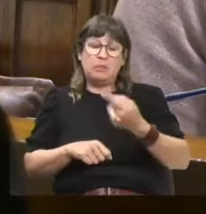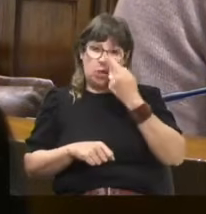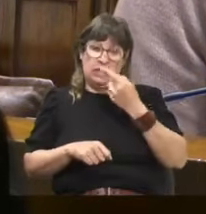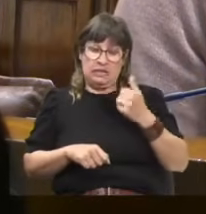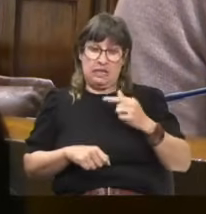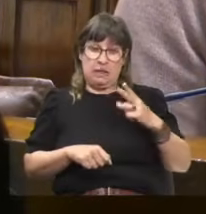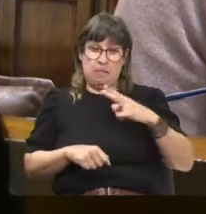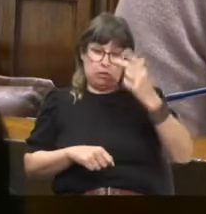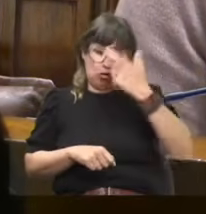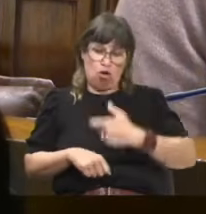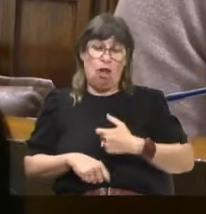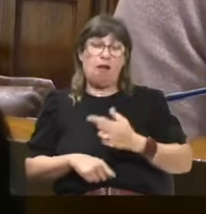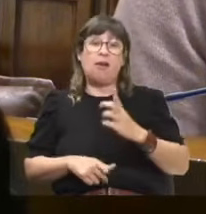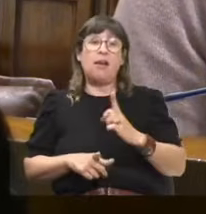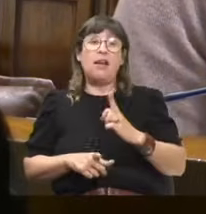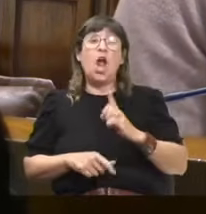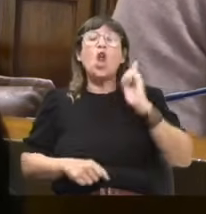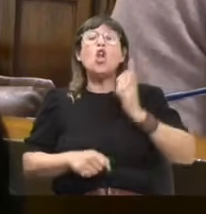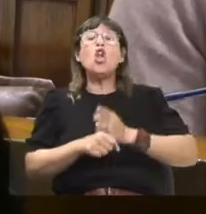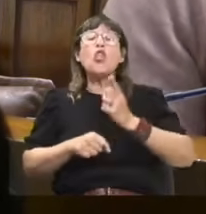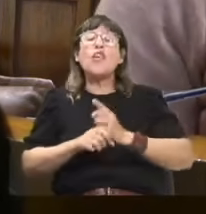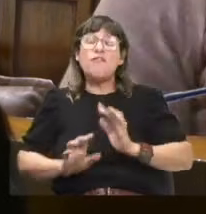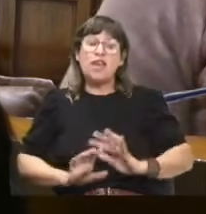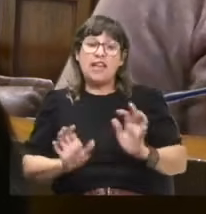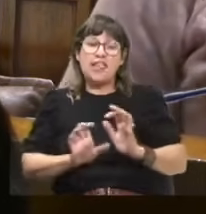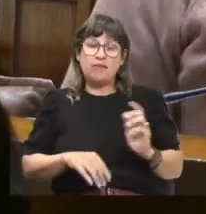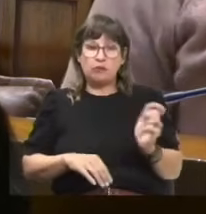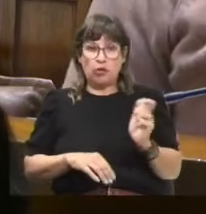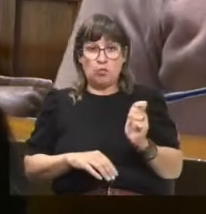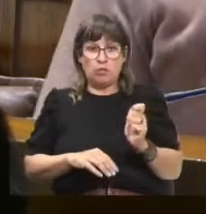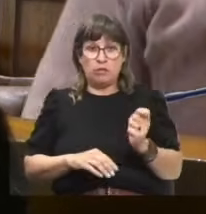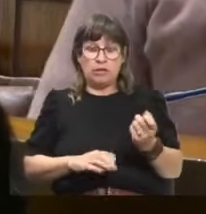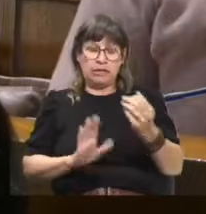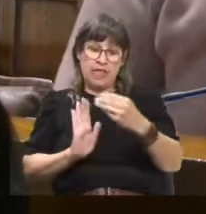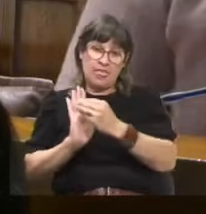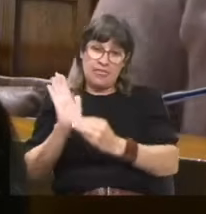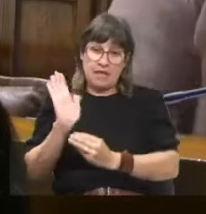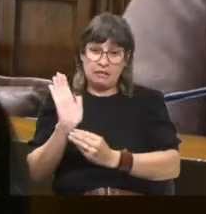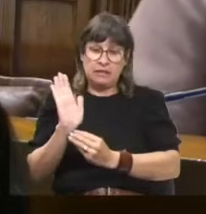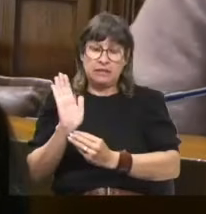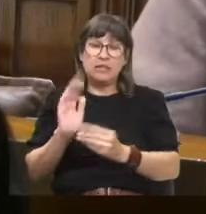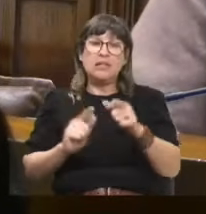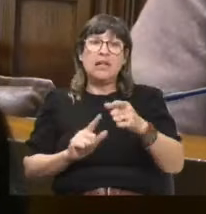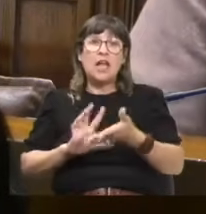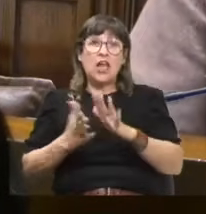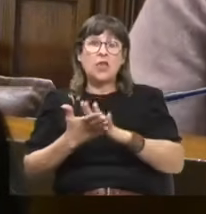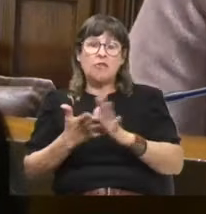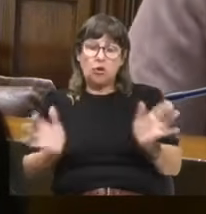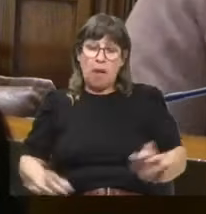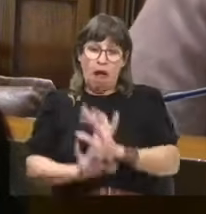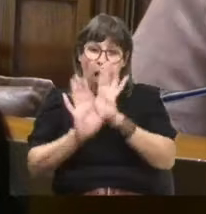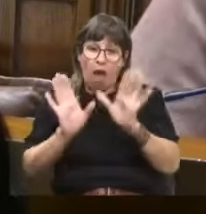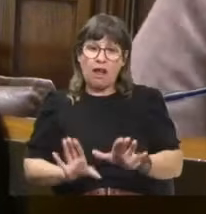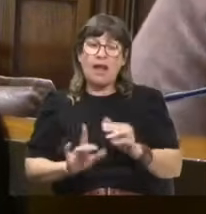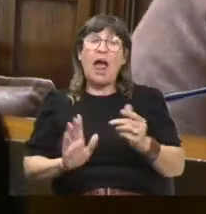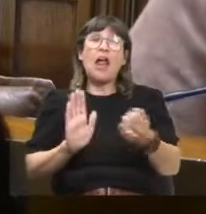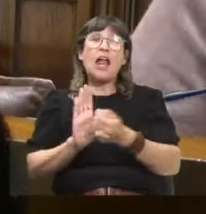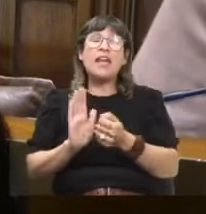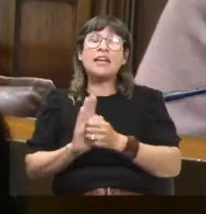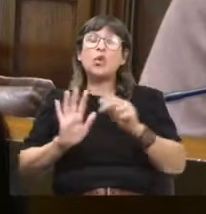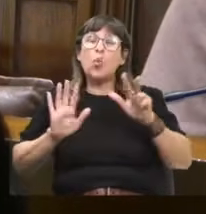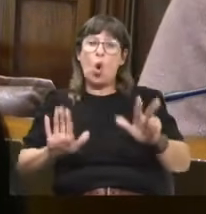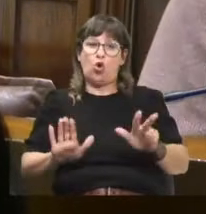Los deberes del funcionario público se encuentran establecidos de manera expresa en el artículo